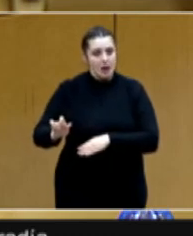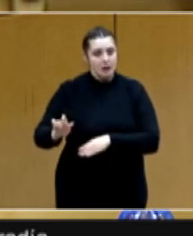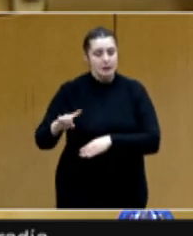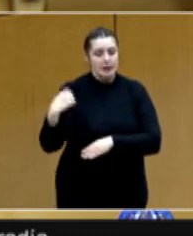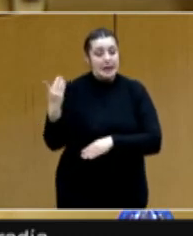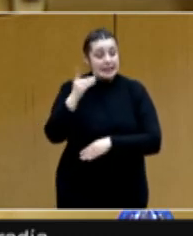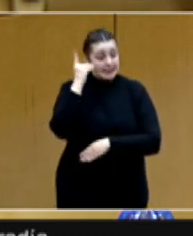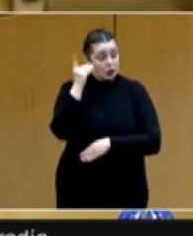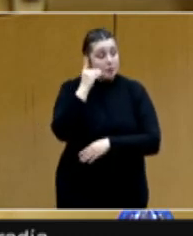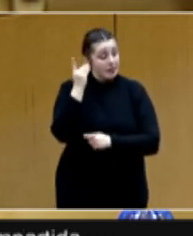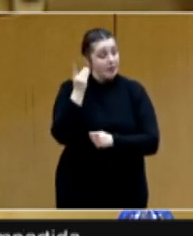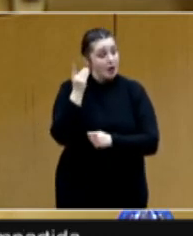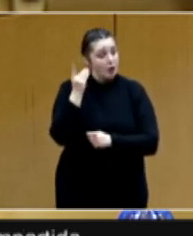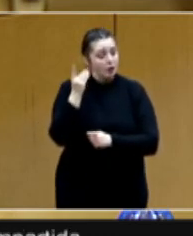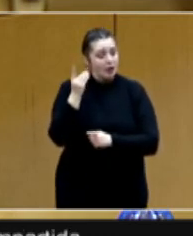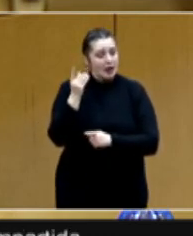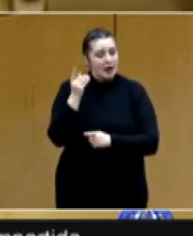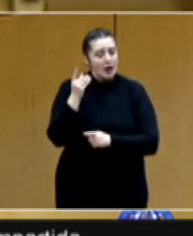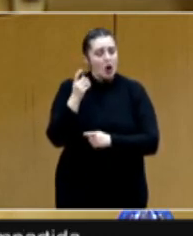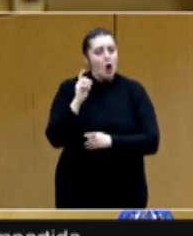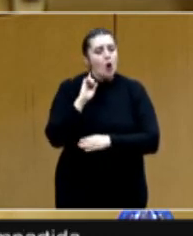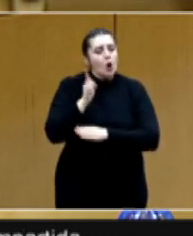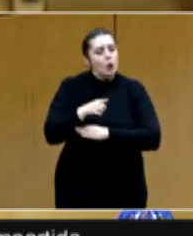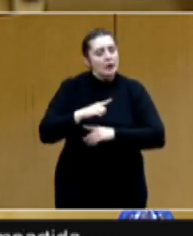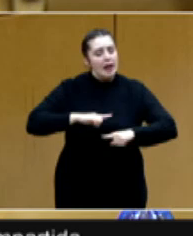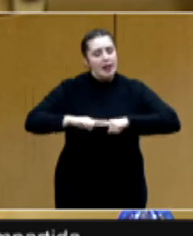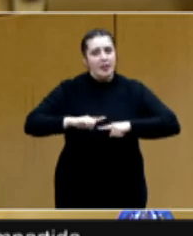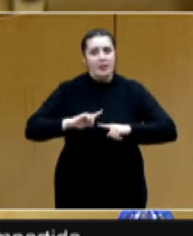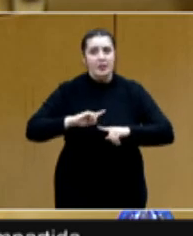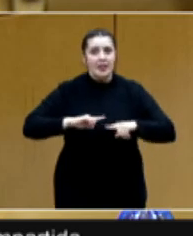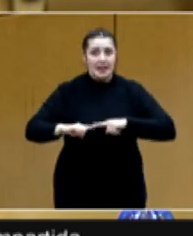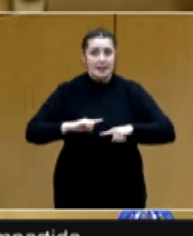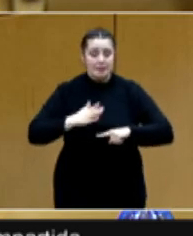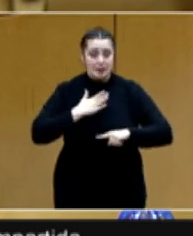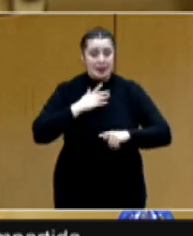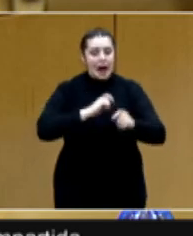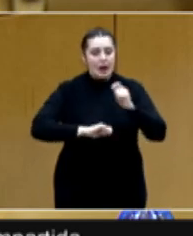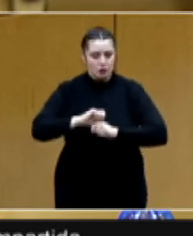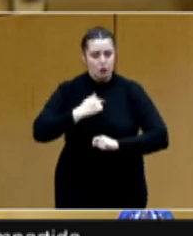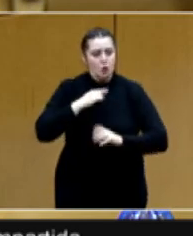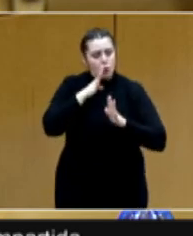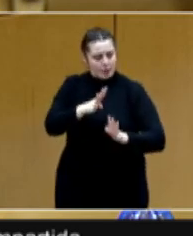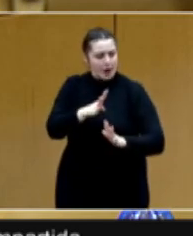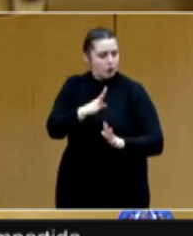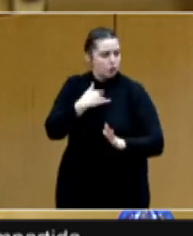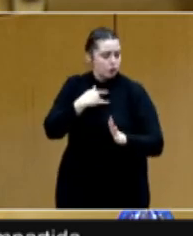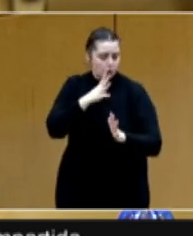con síndrome de dan en la junta directiva de mi de mi asociación